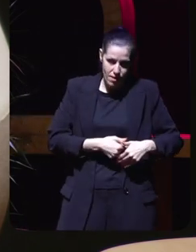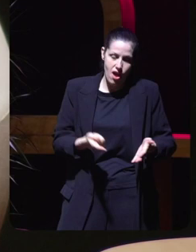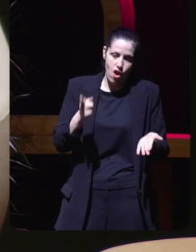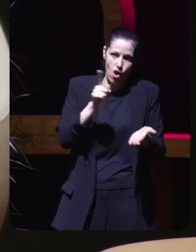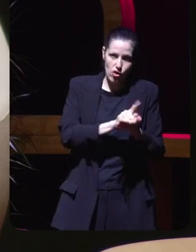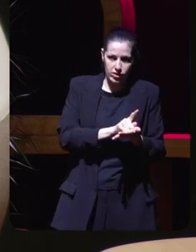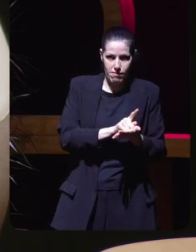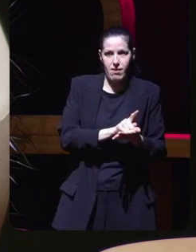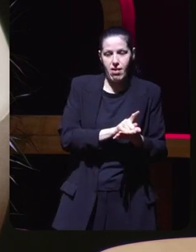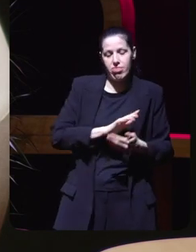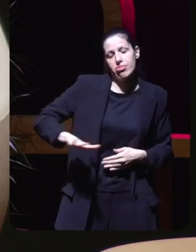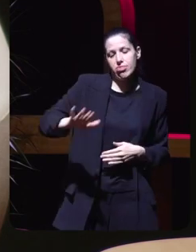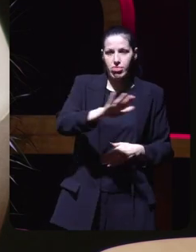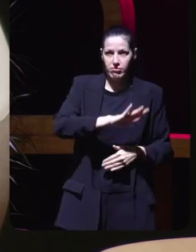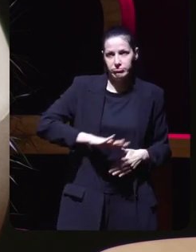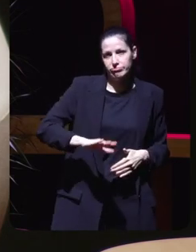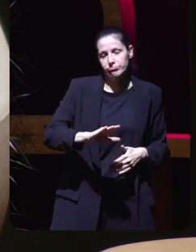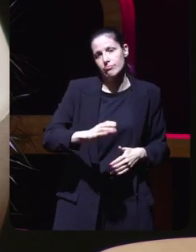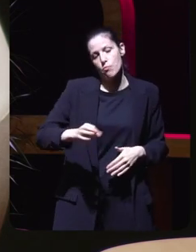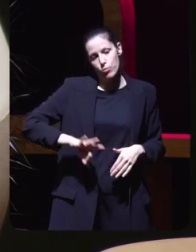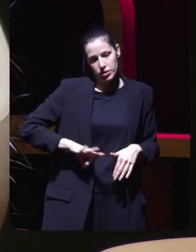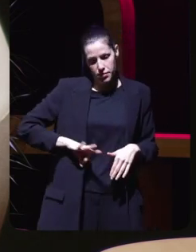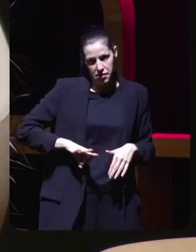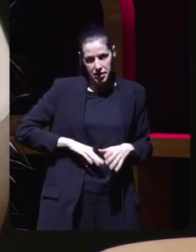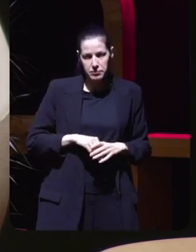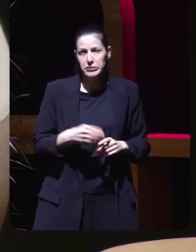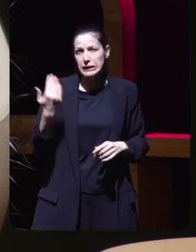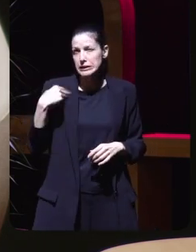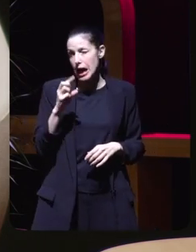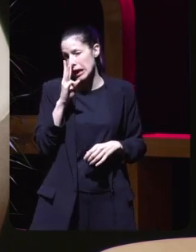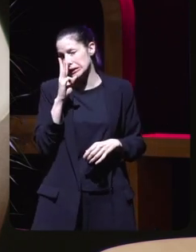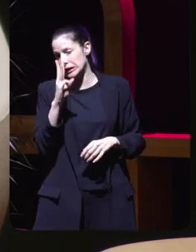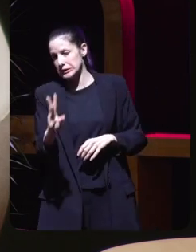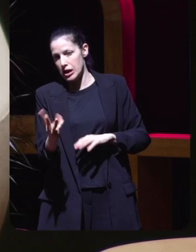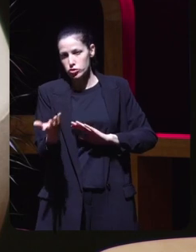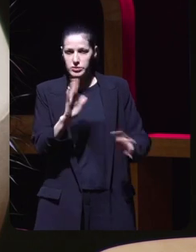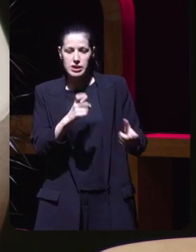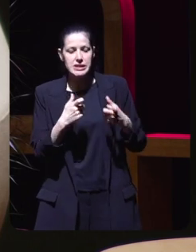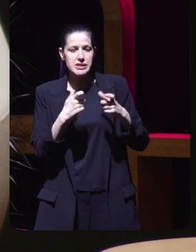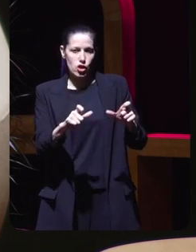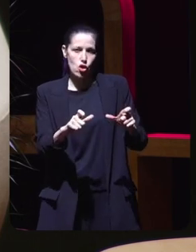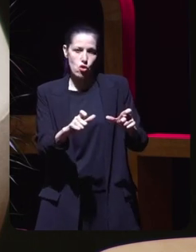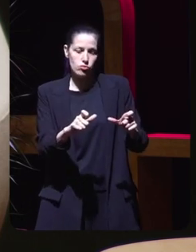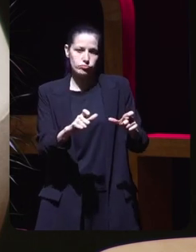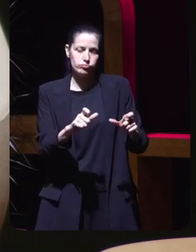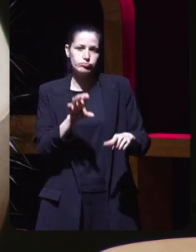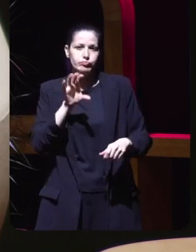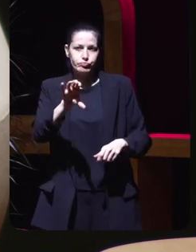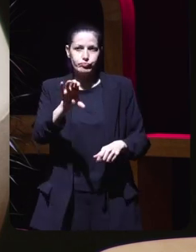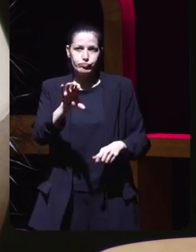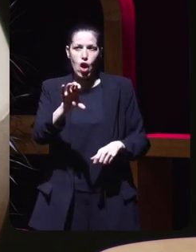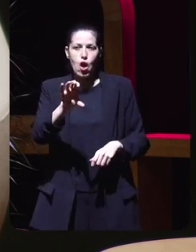diario de pontevedra y bueno Ali lebo pues poquiño más de tres años una sección de comarcas bueno